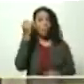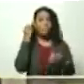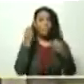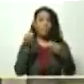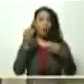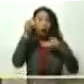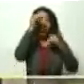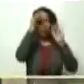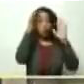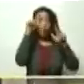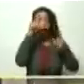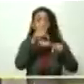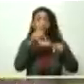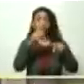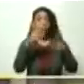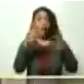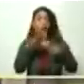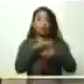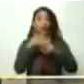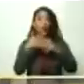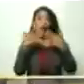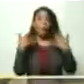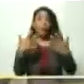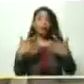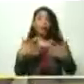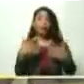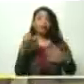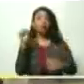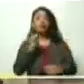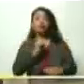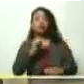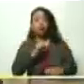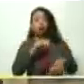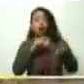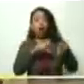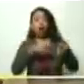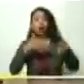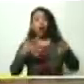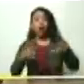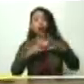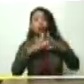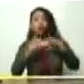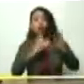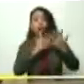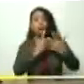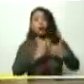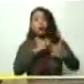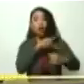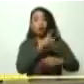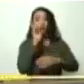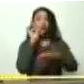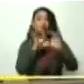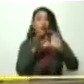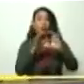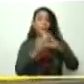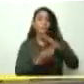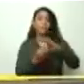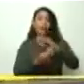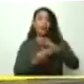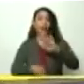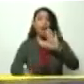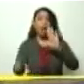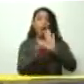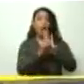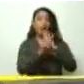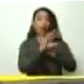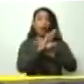atender esta situación lo cierto es que toda la administración de estos fondos será basado en las leyes de